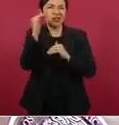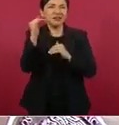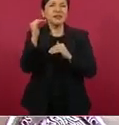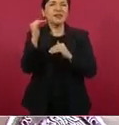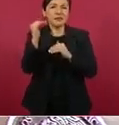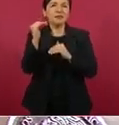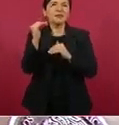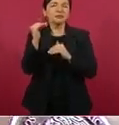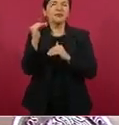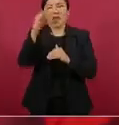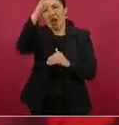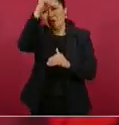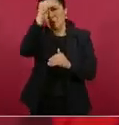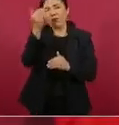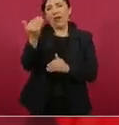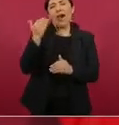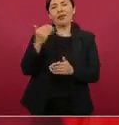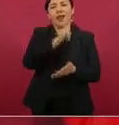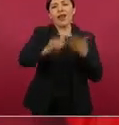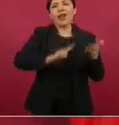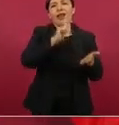del marco legal